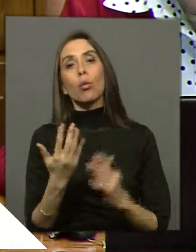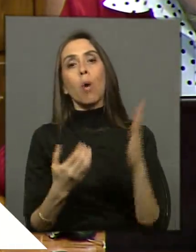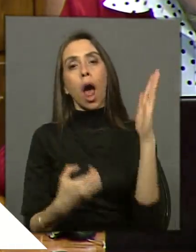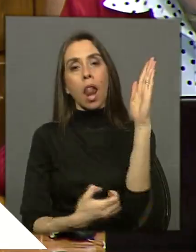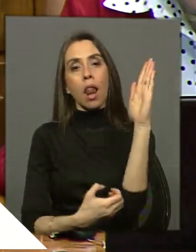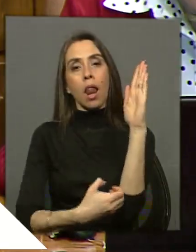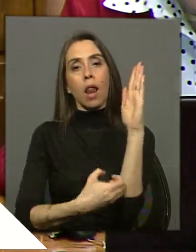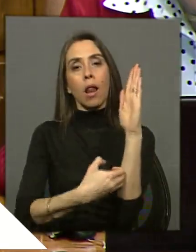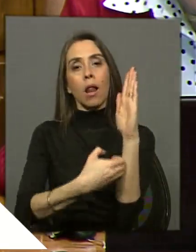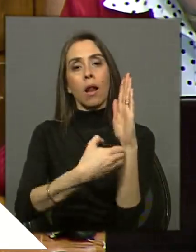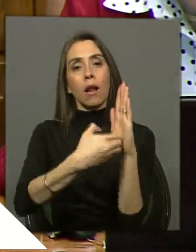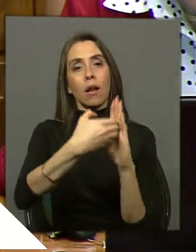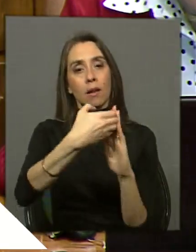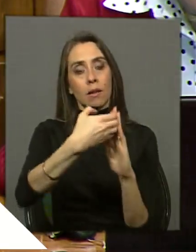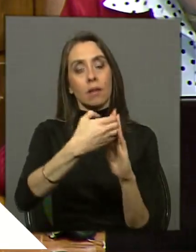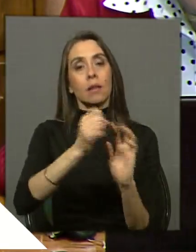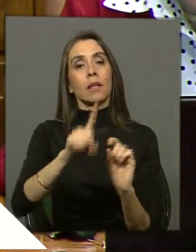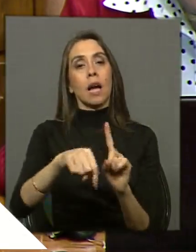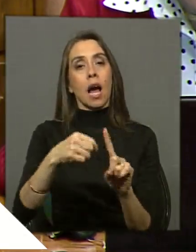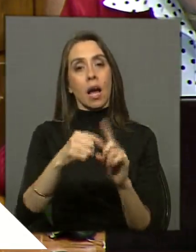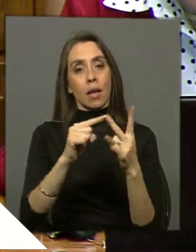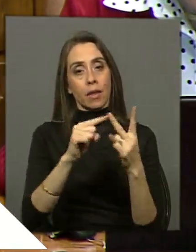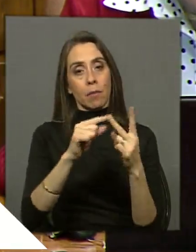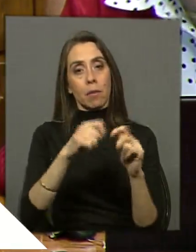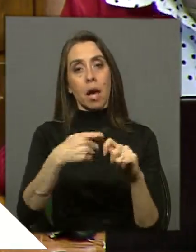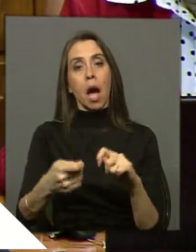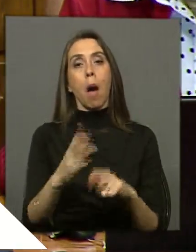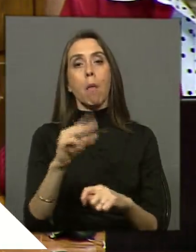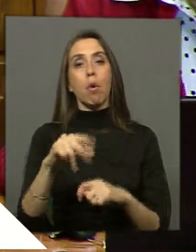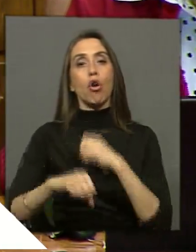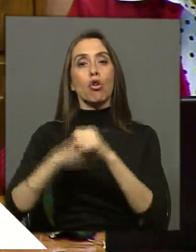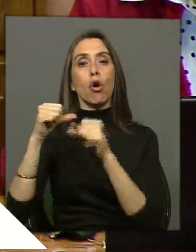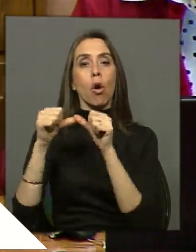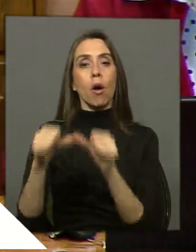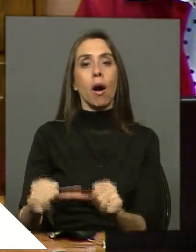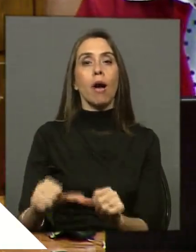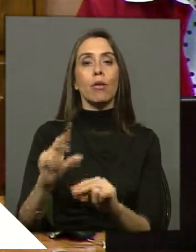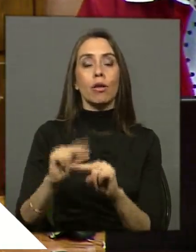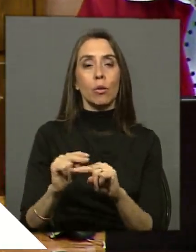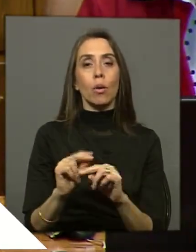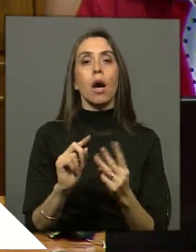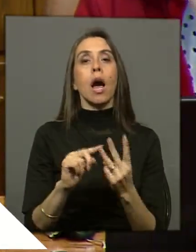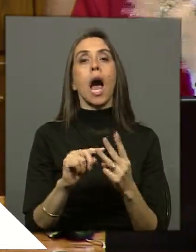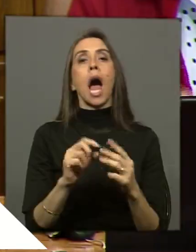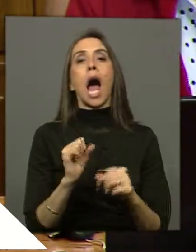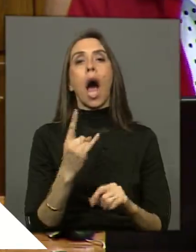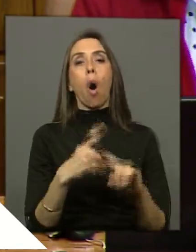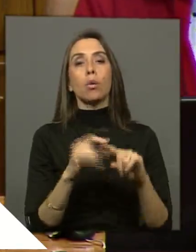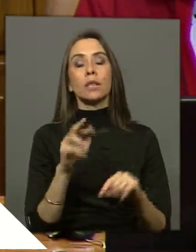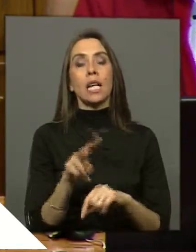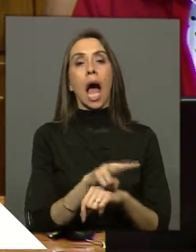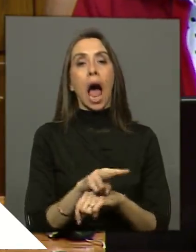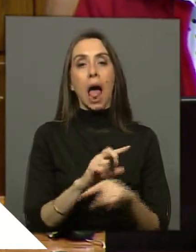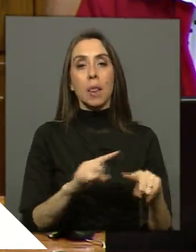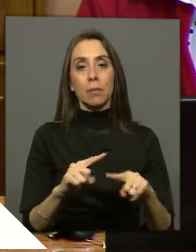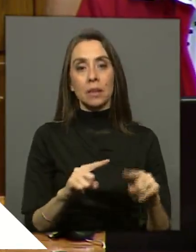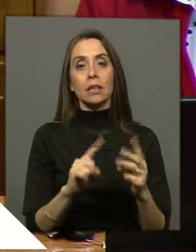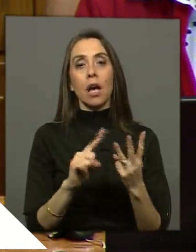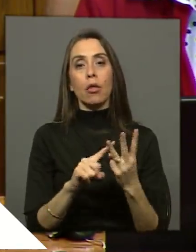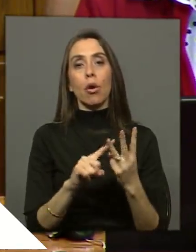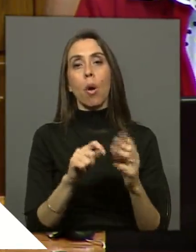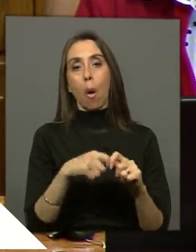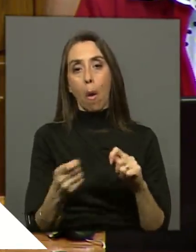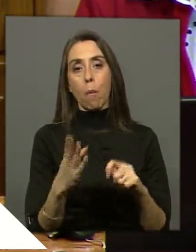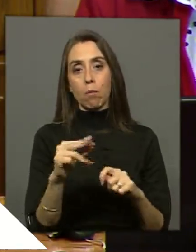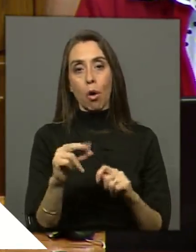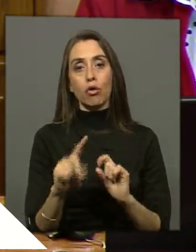Pero además establece un bono por antigüedad para auxiliares y administrativos y un bono extra para también aquellos trabajadores